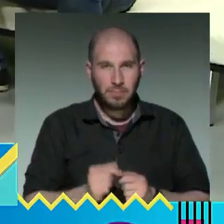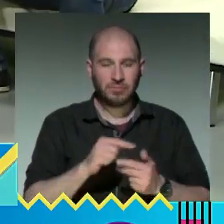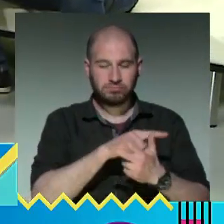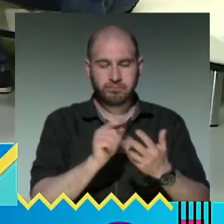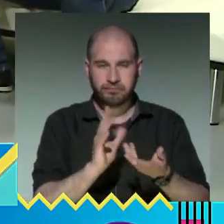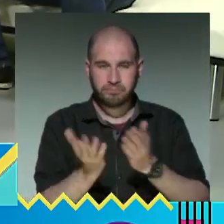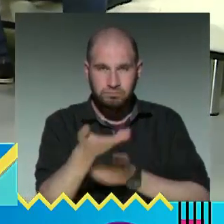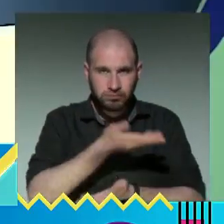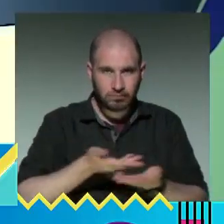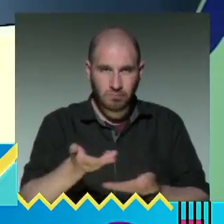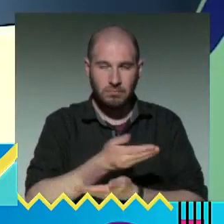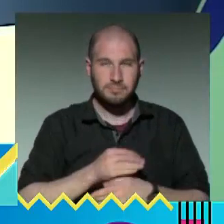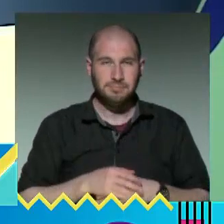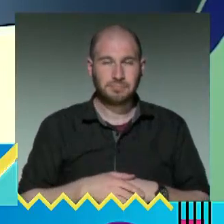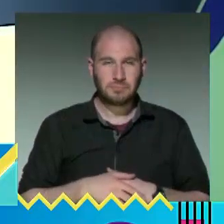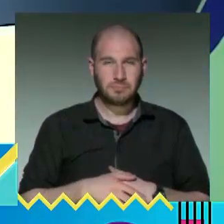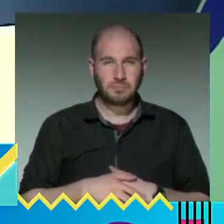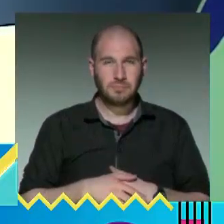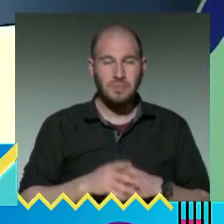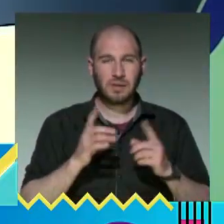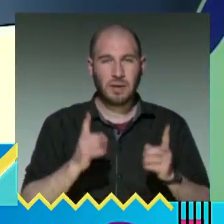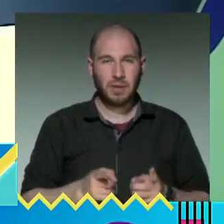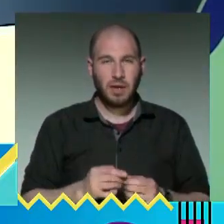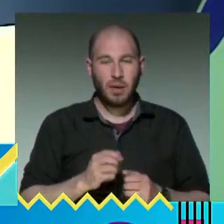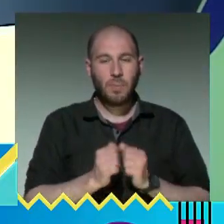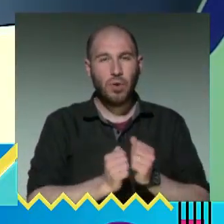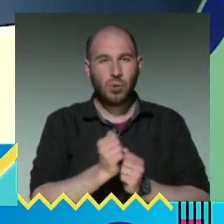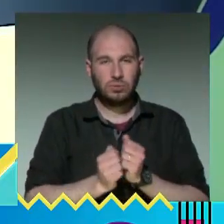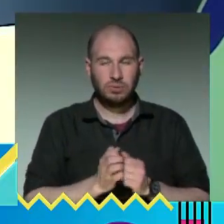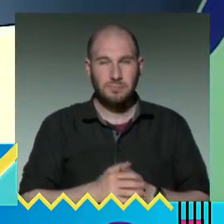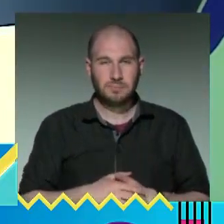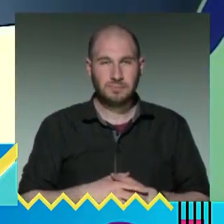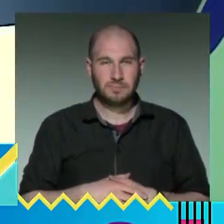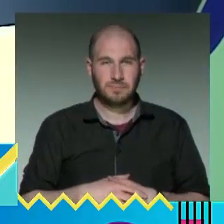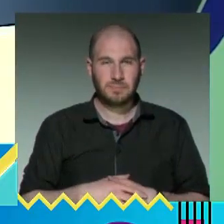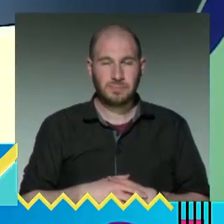3 grandes dimensiones y que esta producción